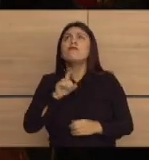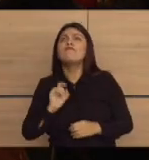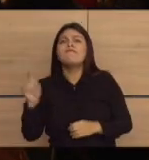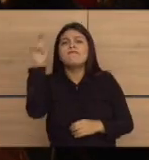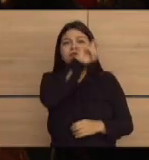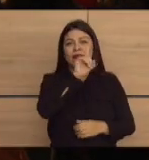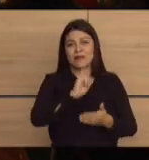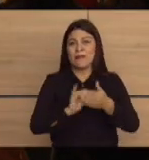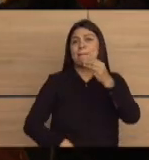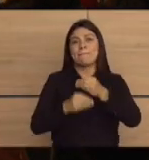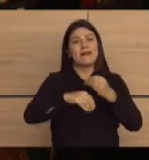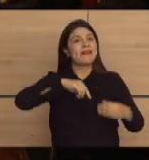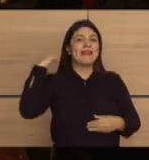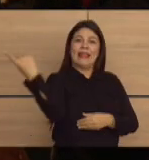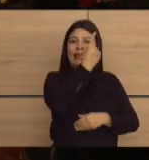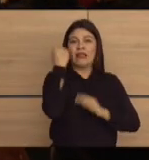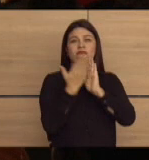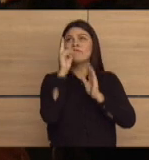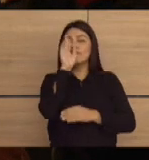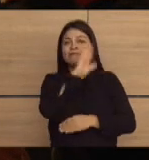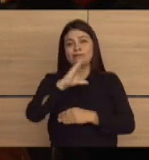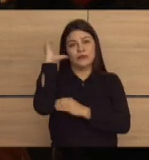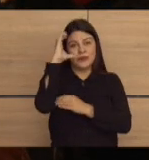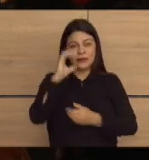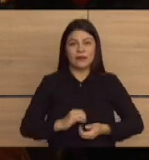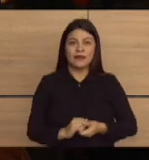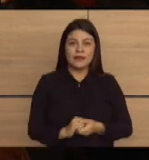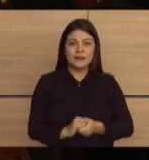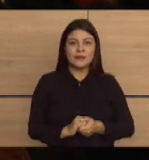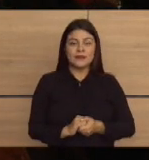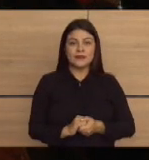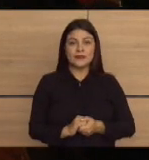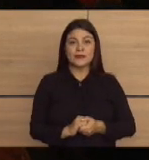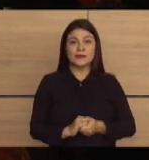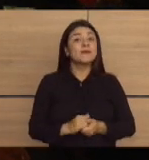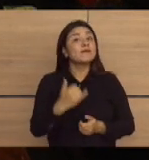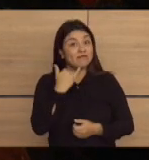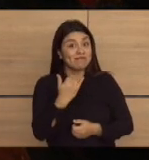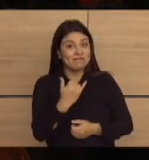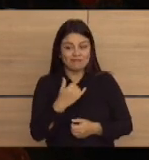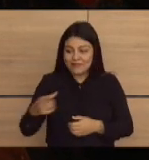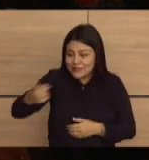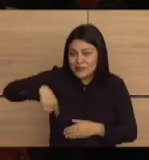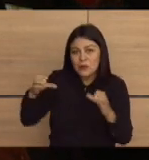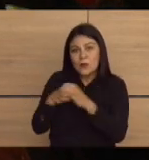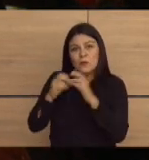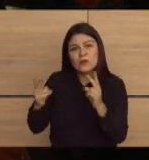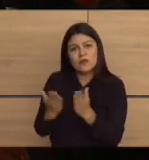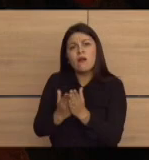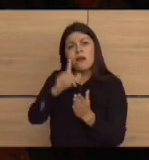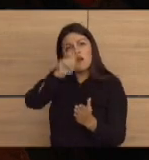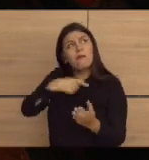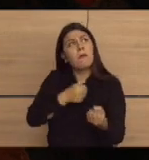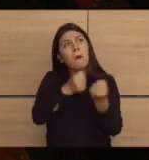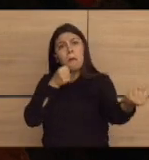en todo el sistema educativo del país. Y bueno, para nosotros los estudiantes es muy importante hacer parte de este diálogo